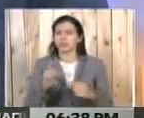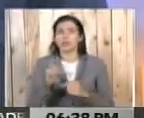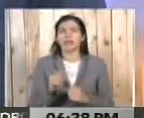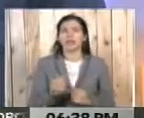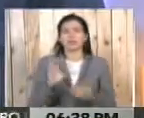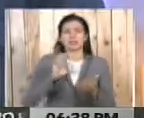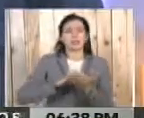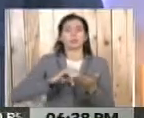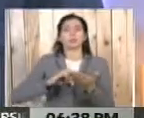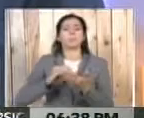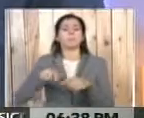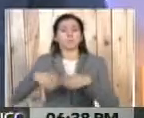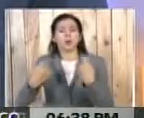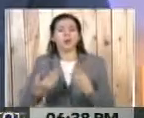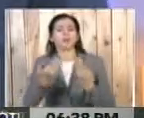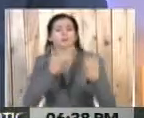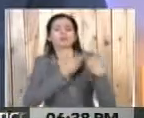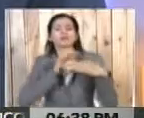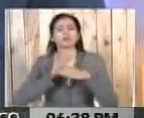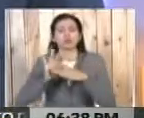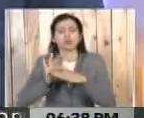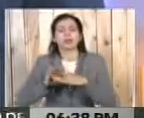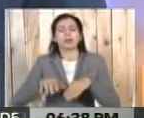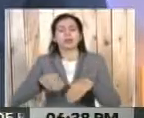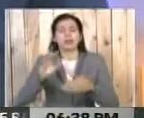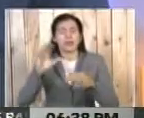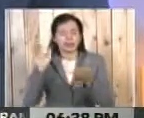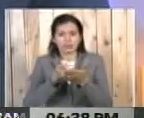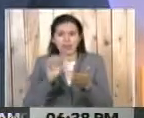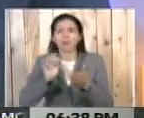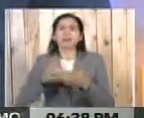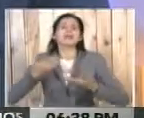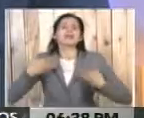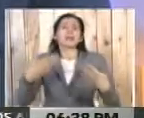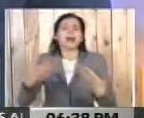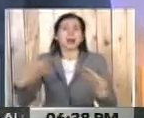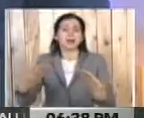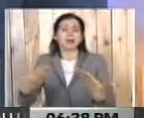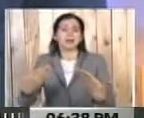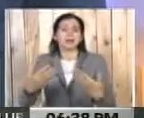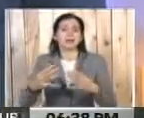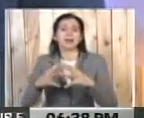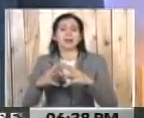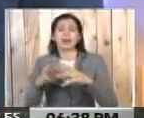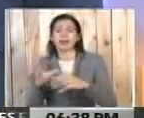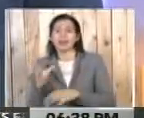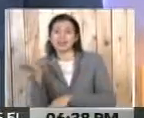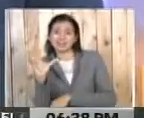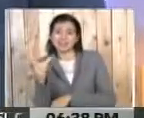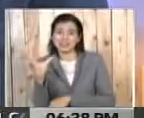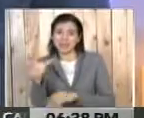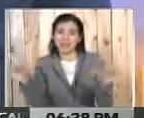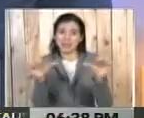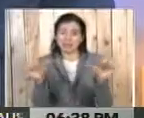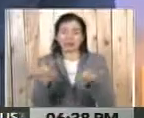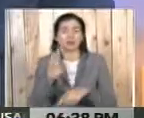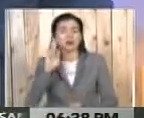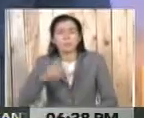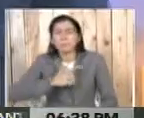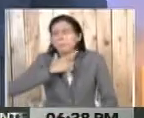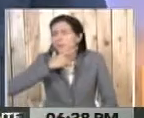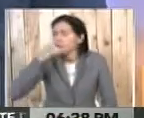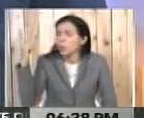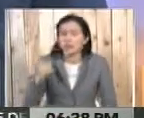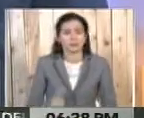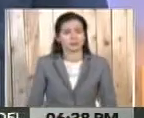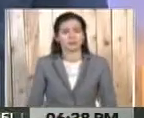Estado, que abre las puertas a la privatización, que regala el espectro radioeléctrico. Es una vergüenza jurídica. Por eso digo,